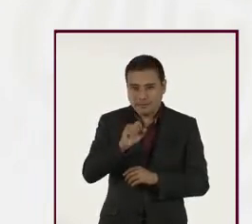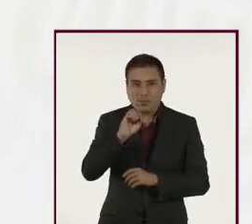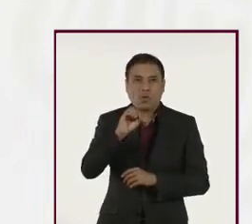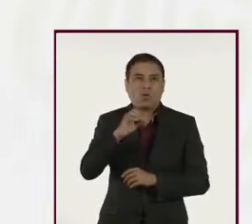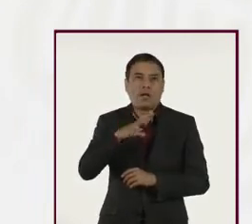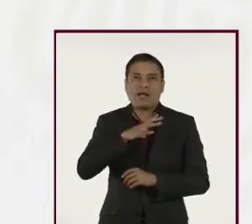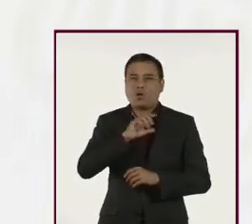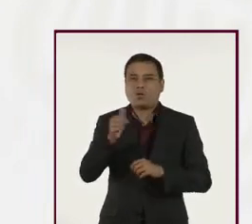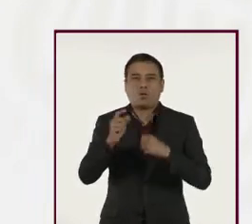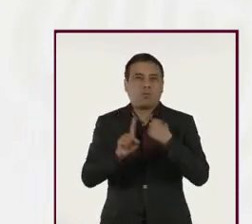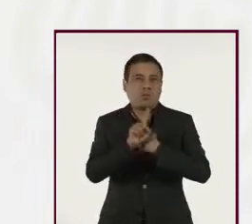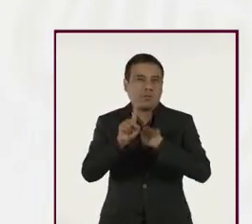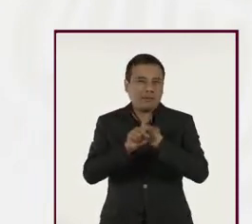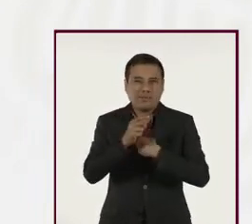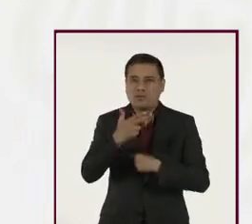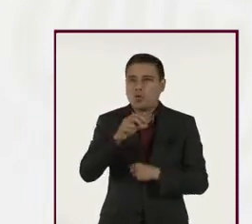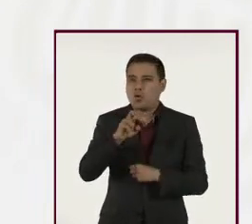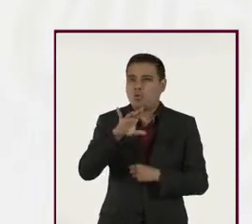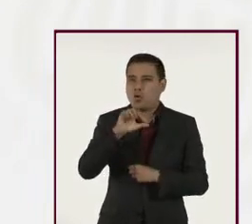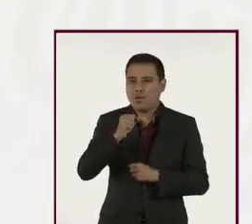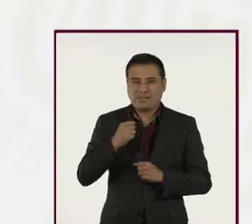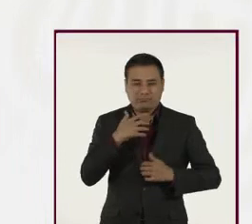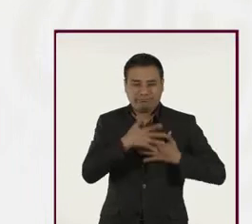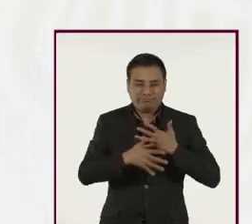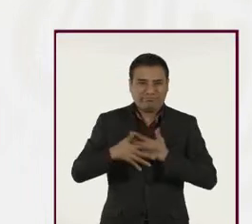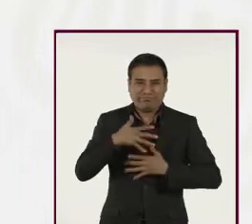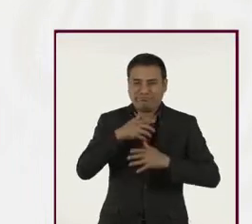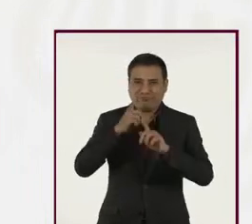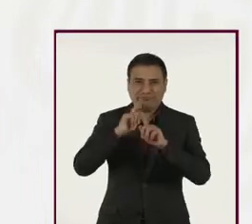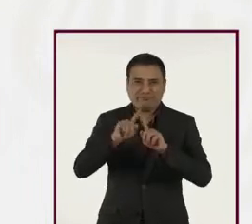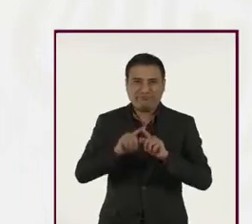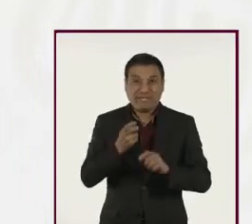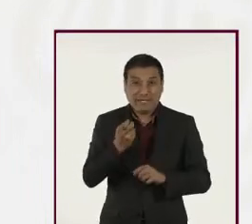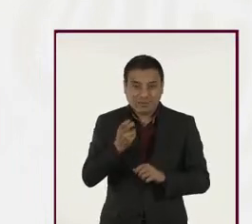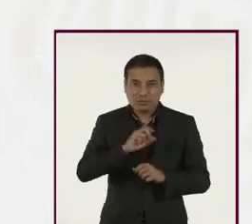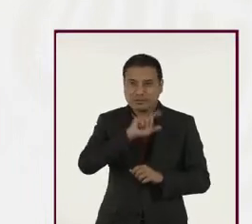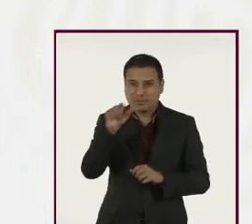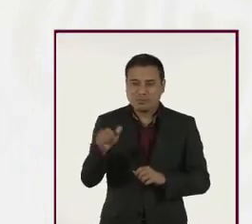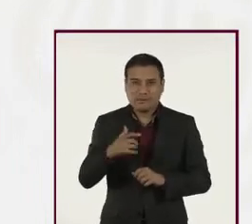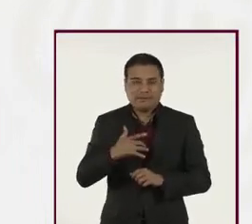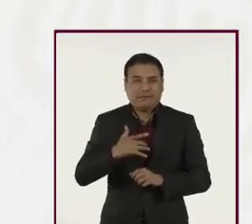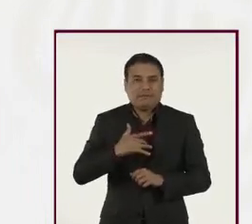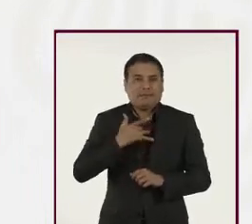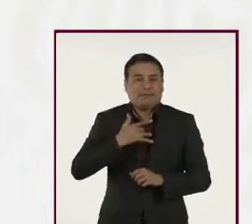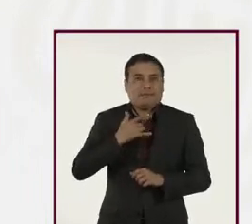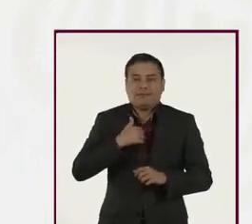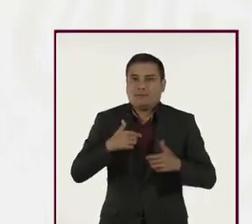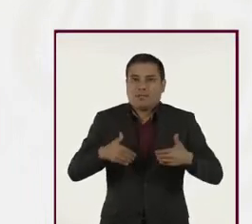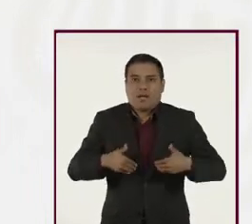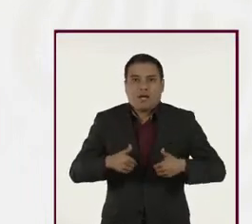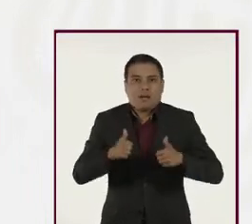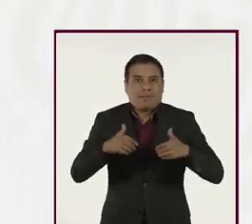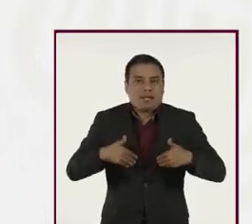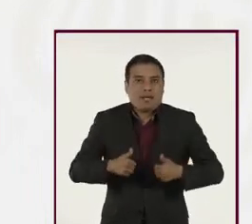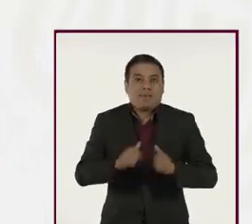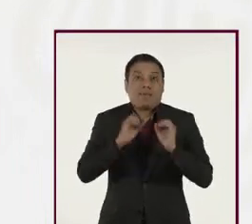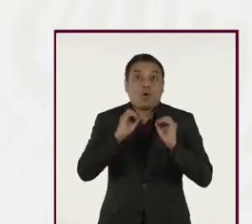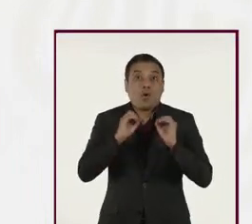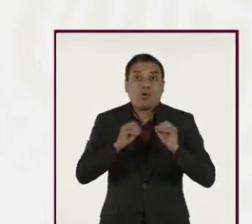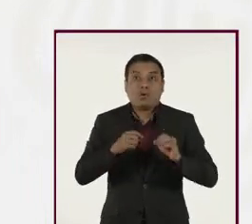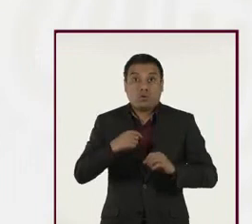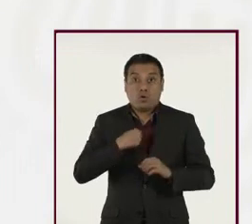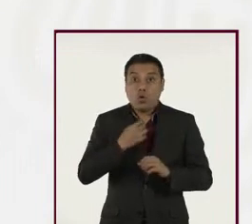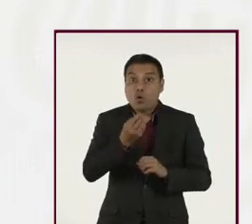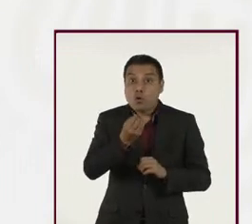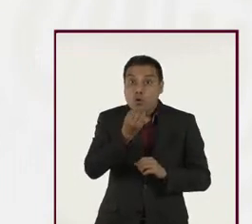neuroendocrinológicas, particularmente donde se llega a ver una mayor percepción de apetito o no se reconoce cuando estamos saciados.